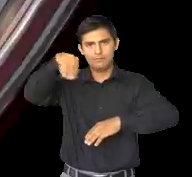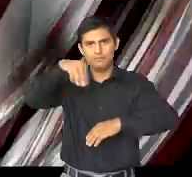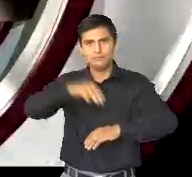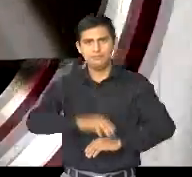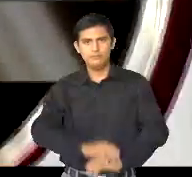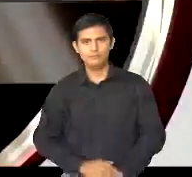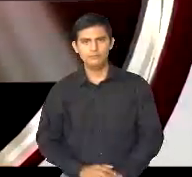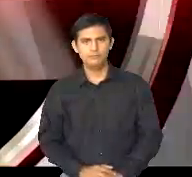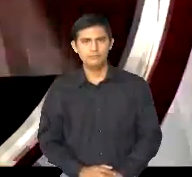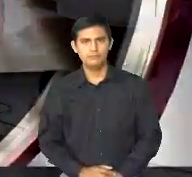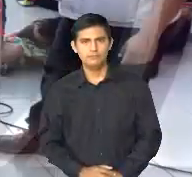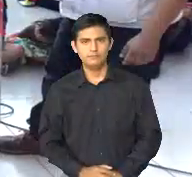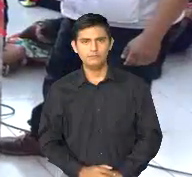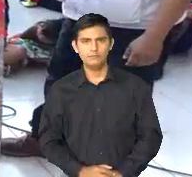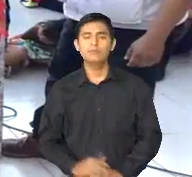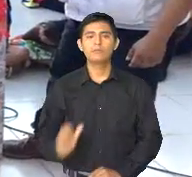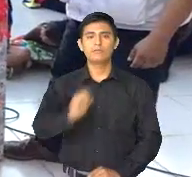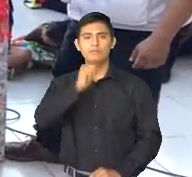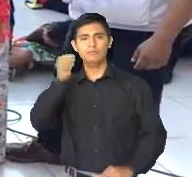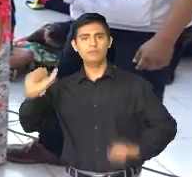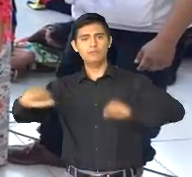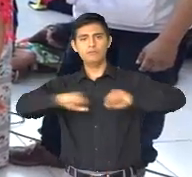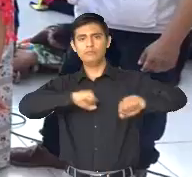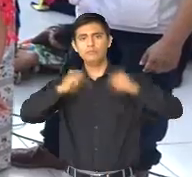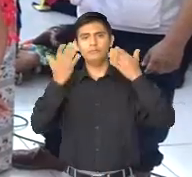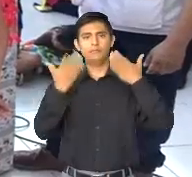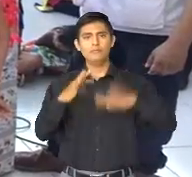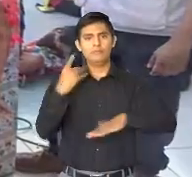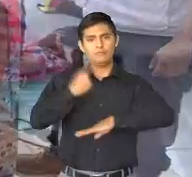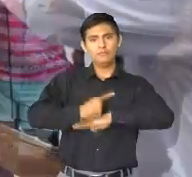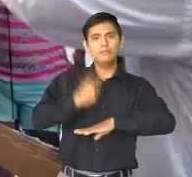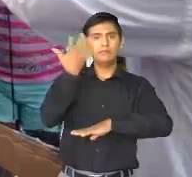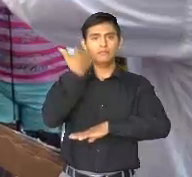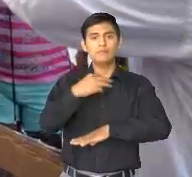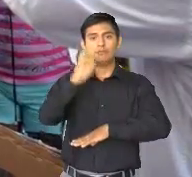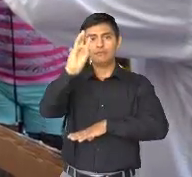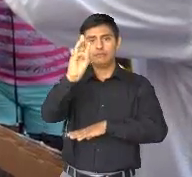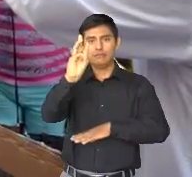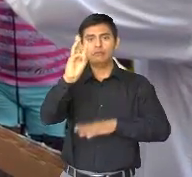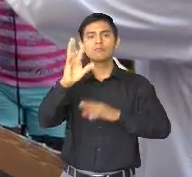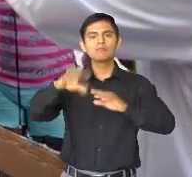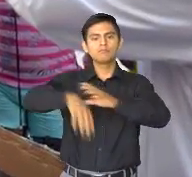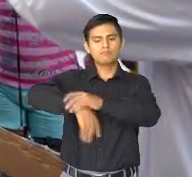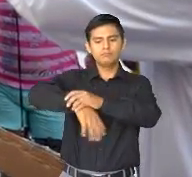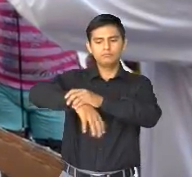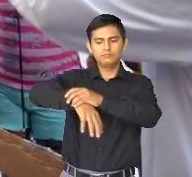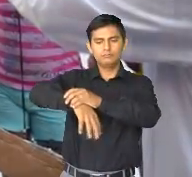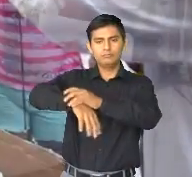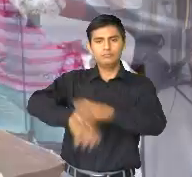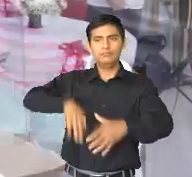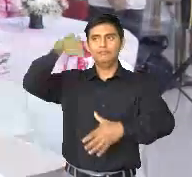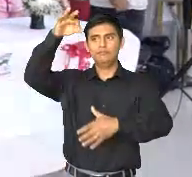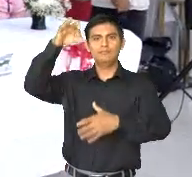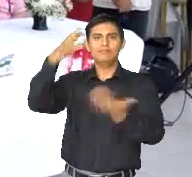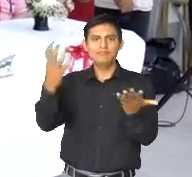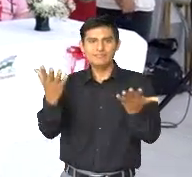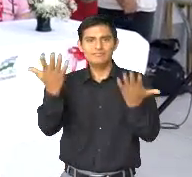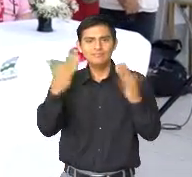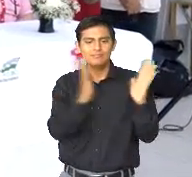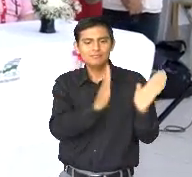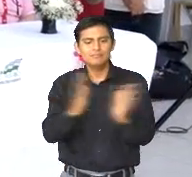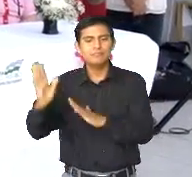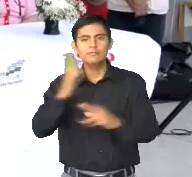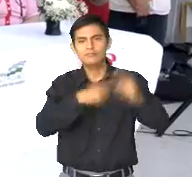miércoles. Otra actividad que cumplió el miércoles 6 fue presenciar el sorteo de las rifas que programaron los